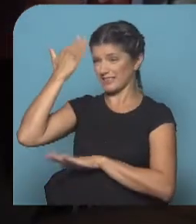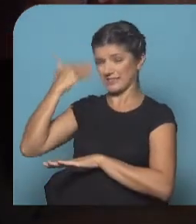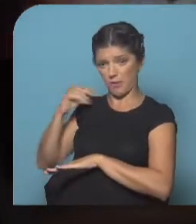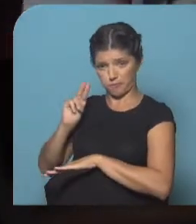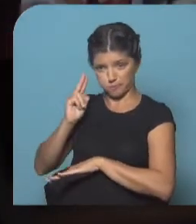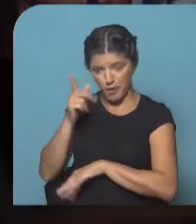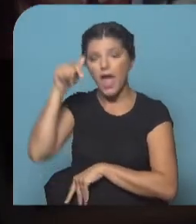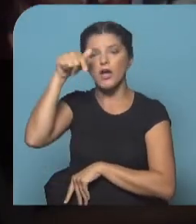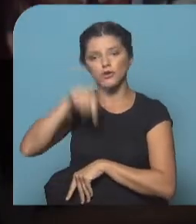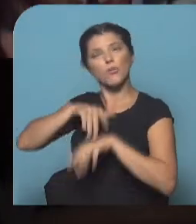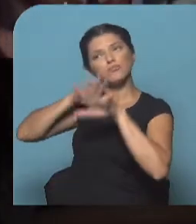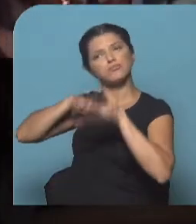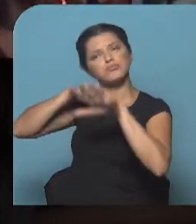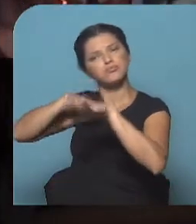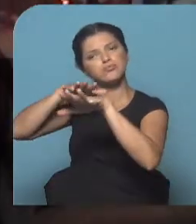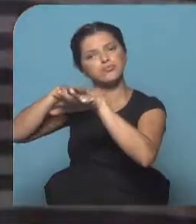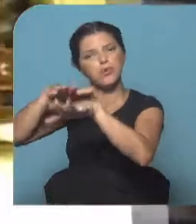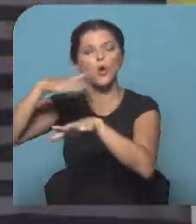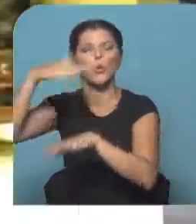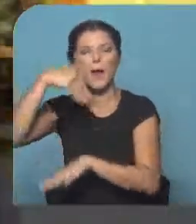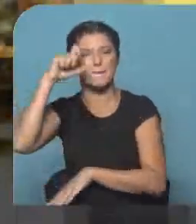localidad correntina de Mercedes.